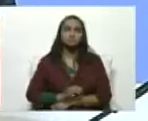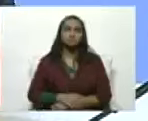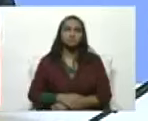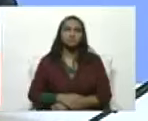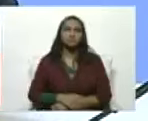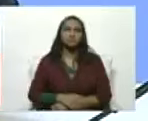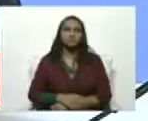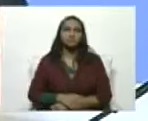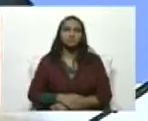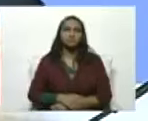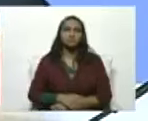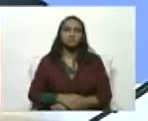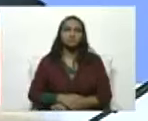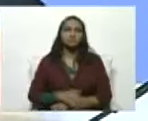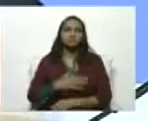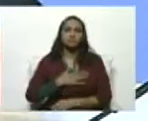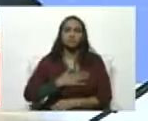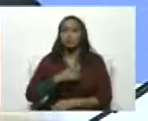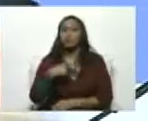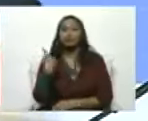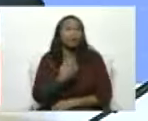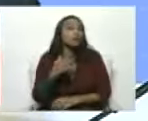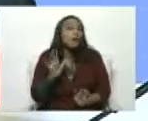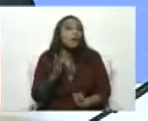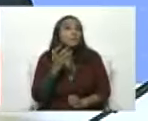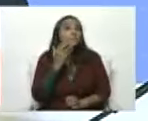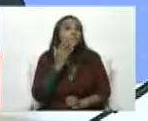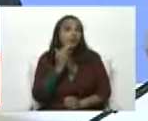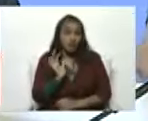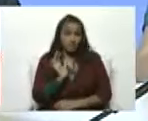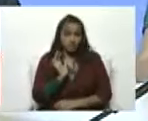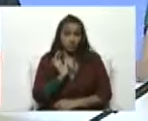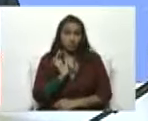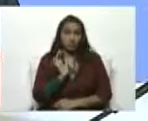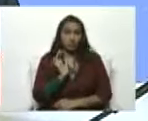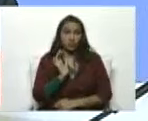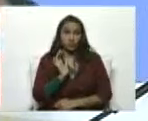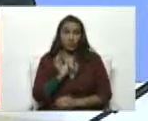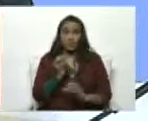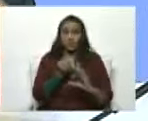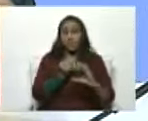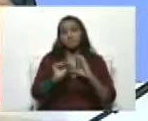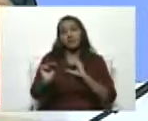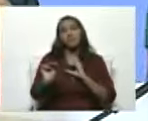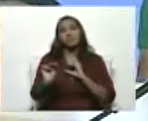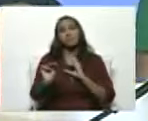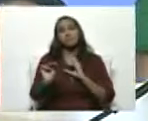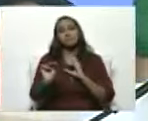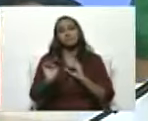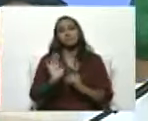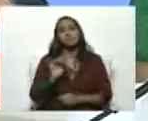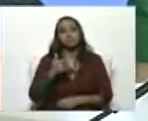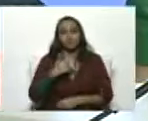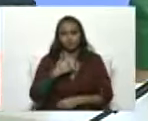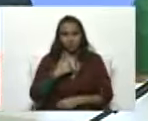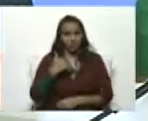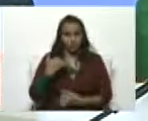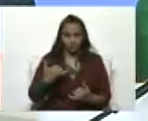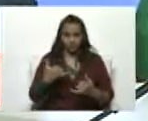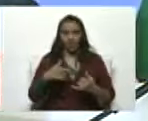Voy. Nosotros, por ejemplo, enviamos, Hugo, yo puedo salir de aquí